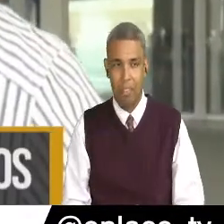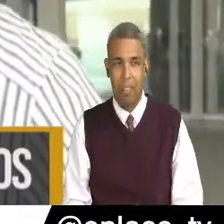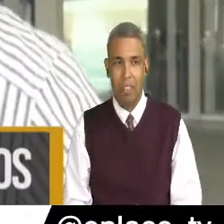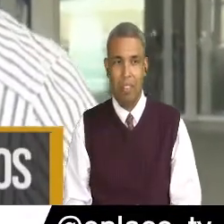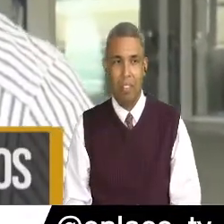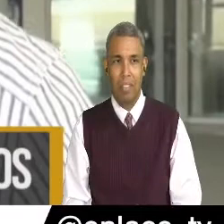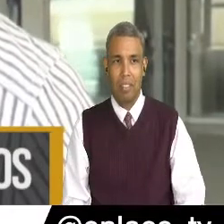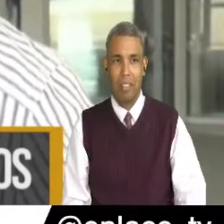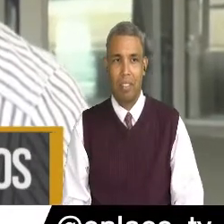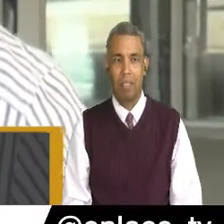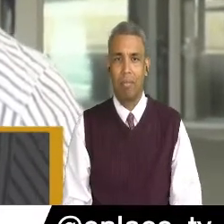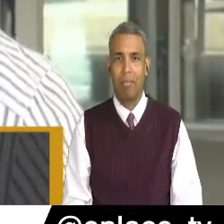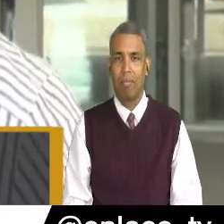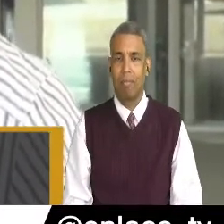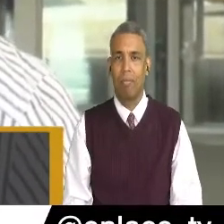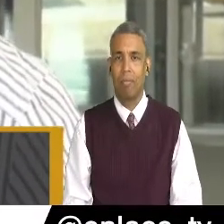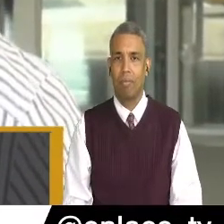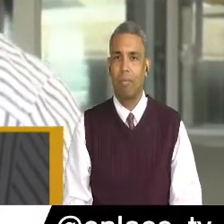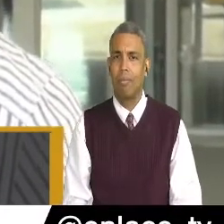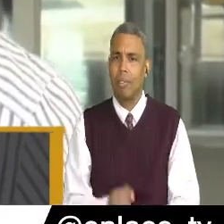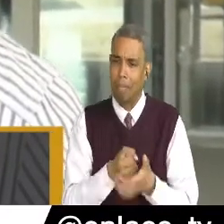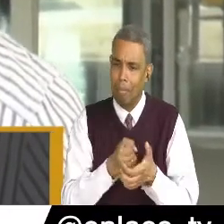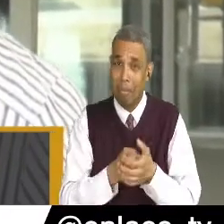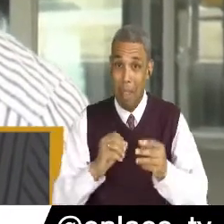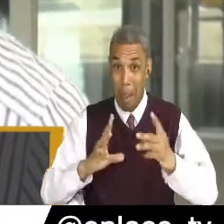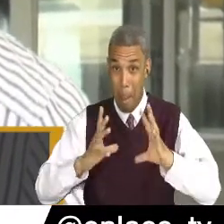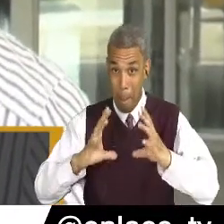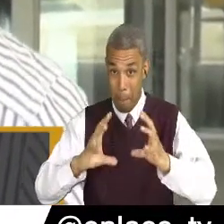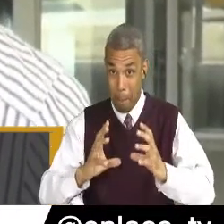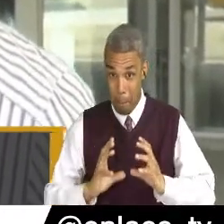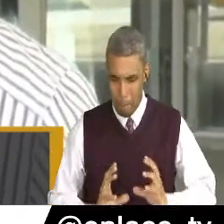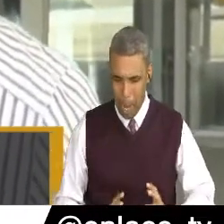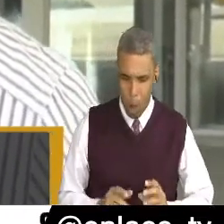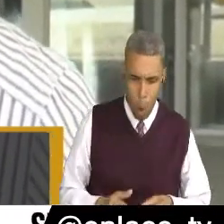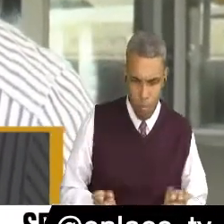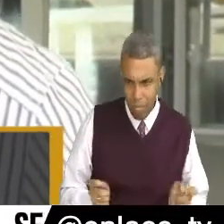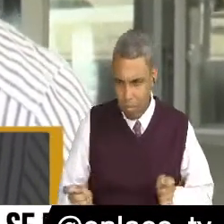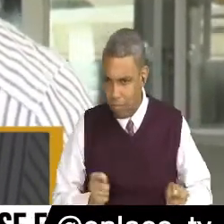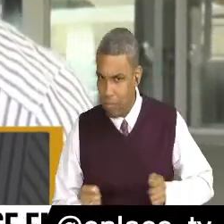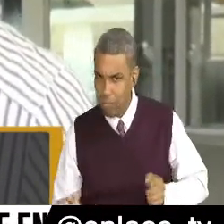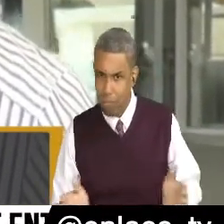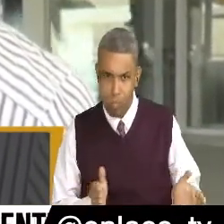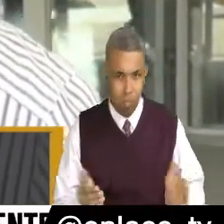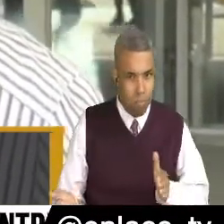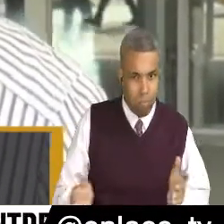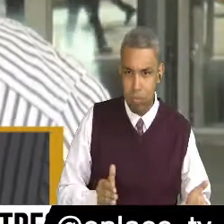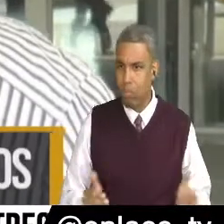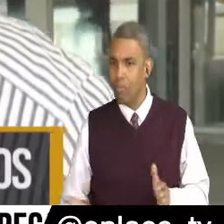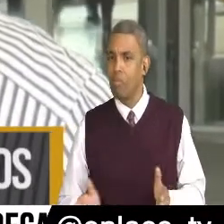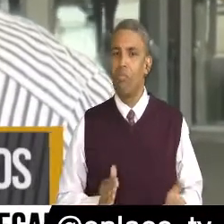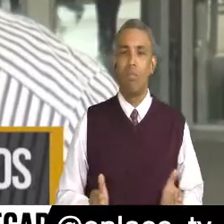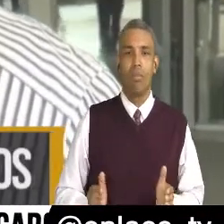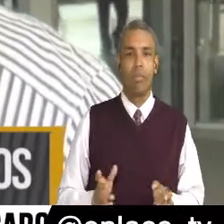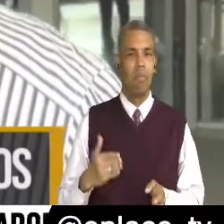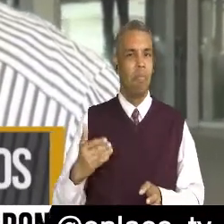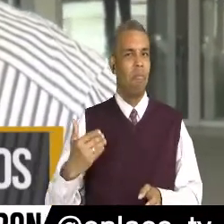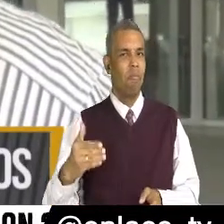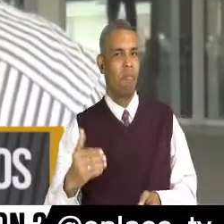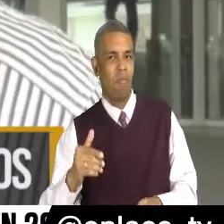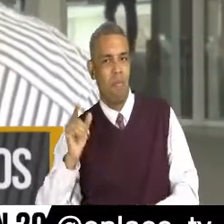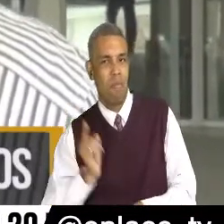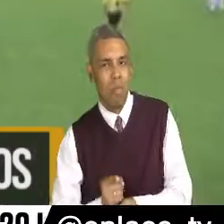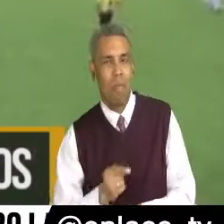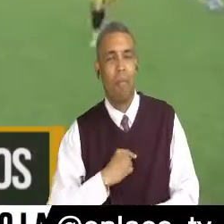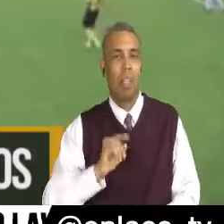las respuestas ofensivas, de posesión, que nos dieron tranquilidad para llegar a 21, para